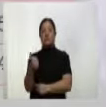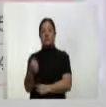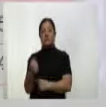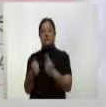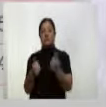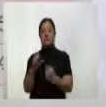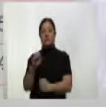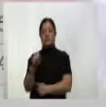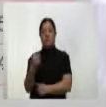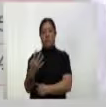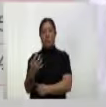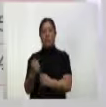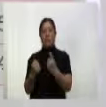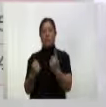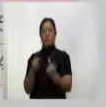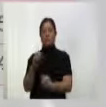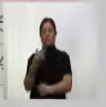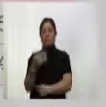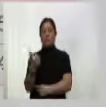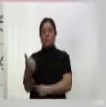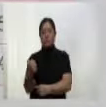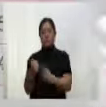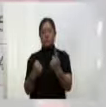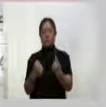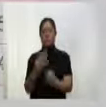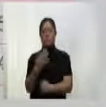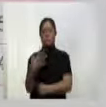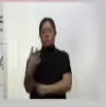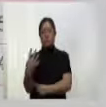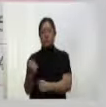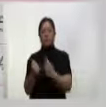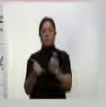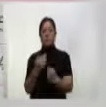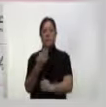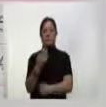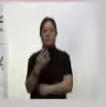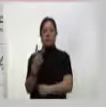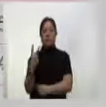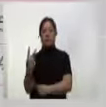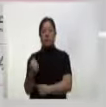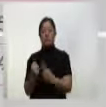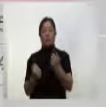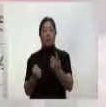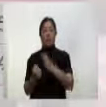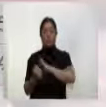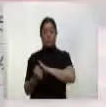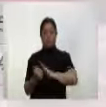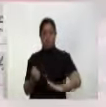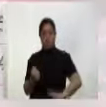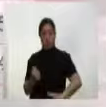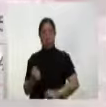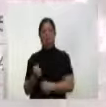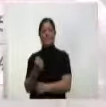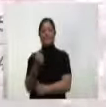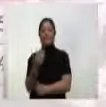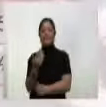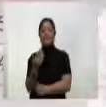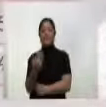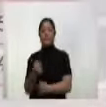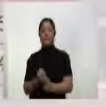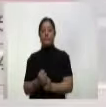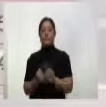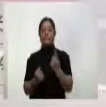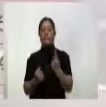66, Zacualpan 64, Xiloxostla 56, Alzayanca 54, San José Teacalco 52, Atlangatepec